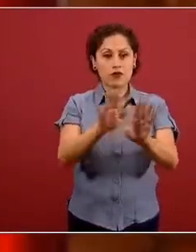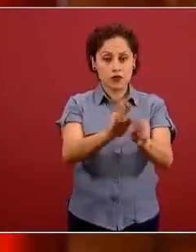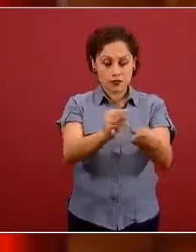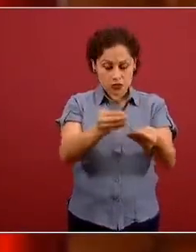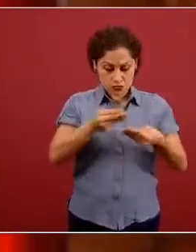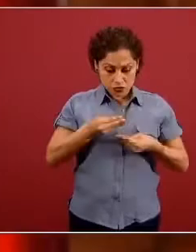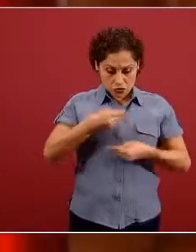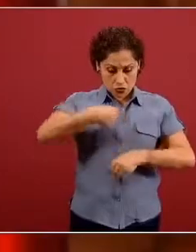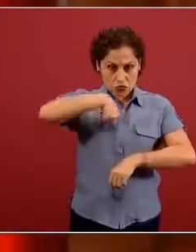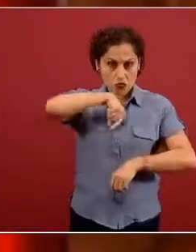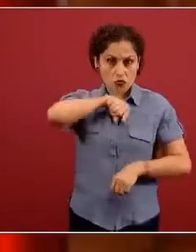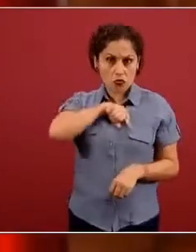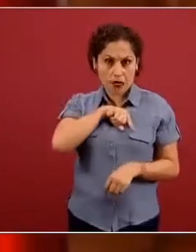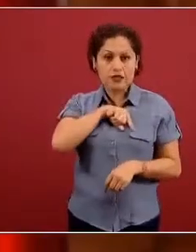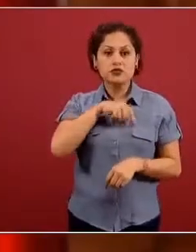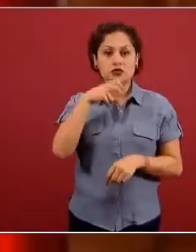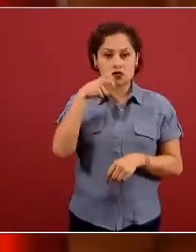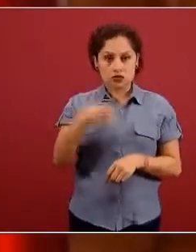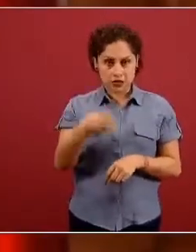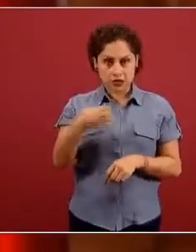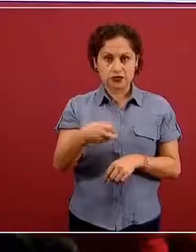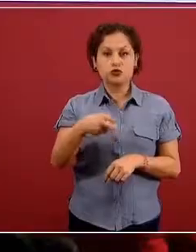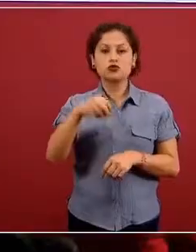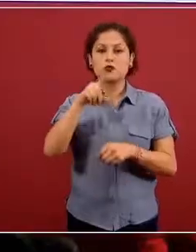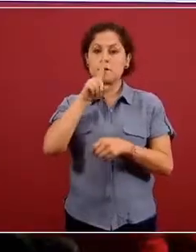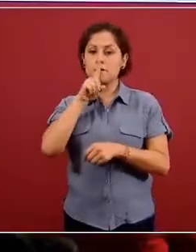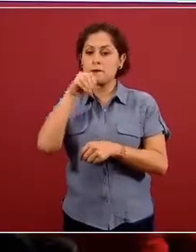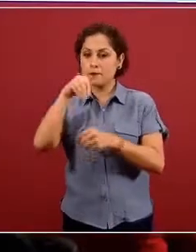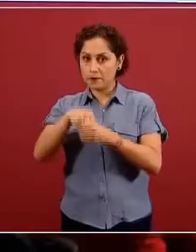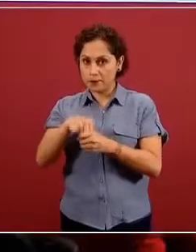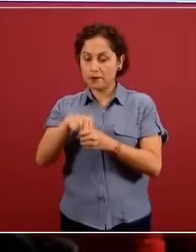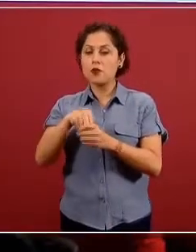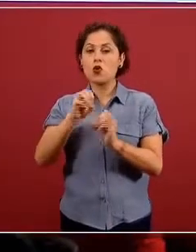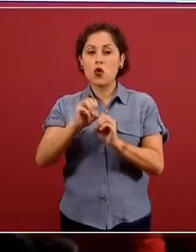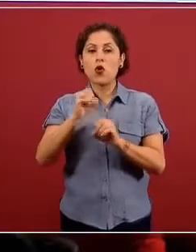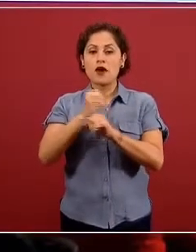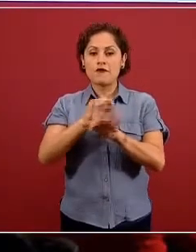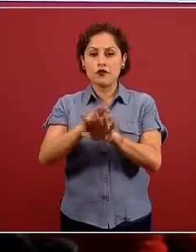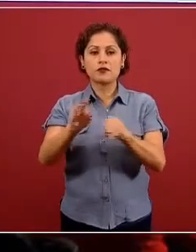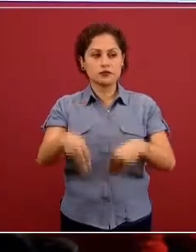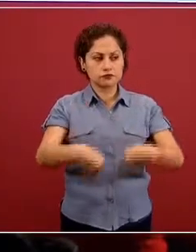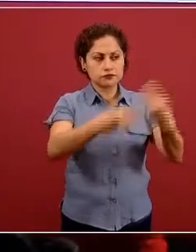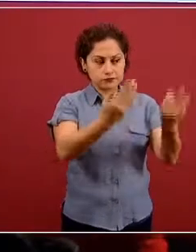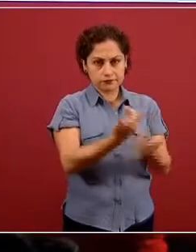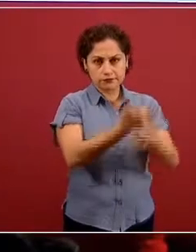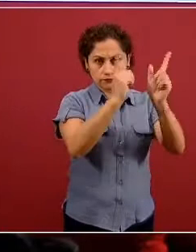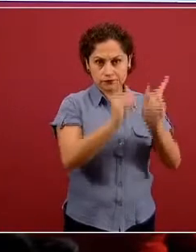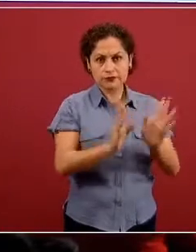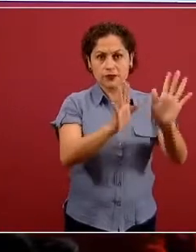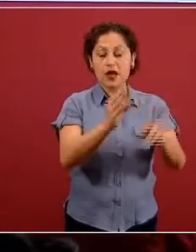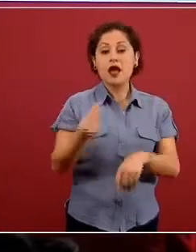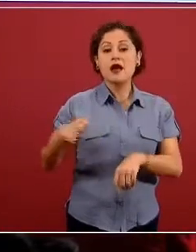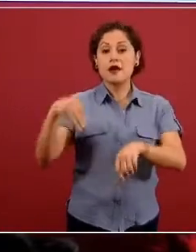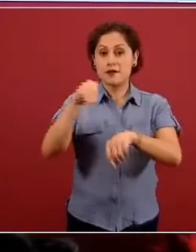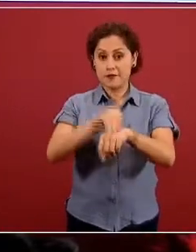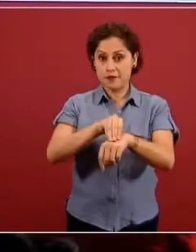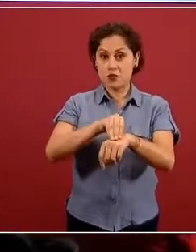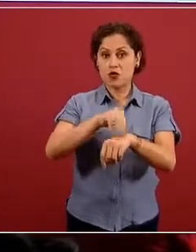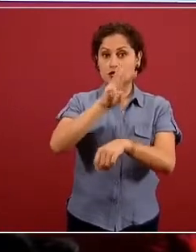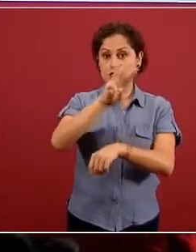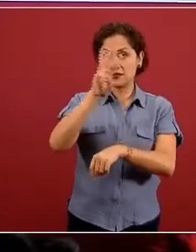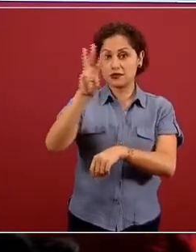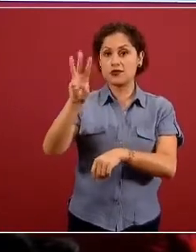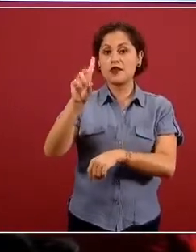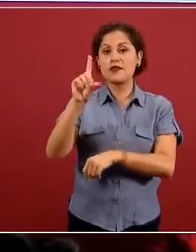pueden compartir, estos datos sí se puede compartir, y con eso construir este famosísimo sitio de datos